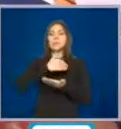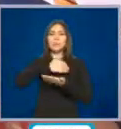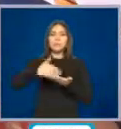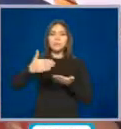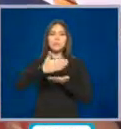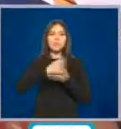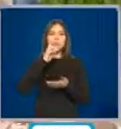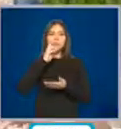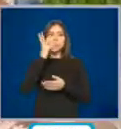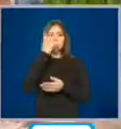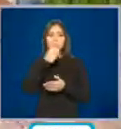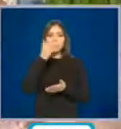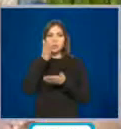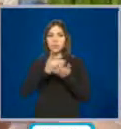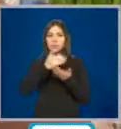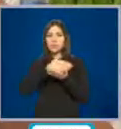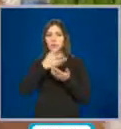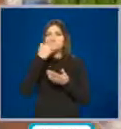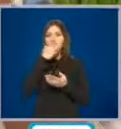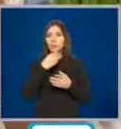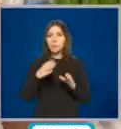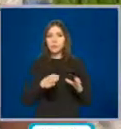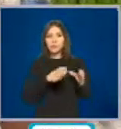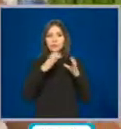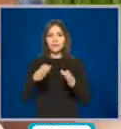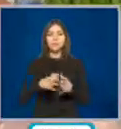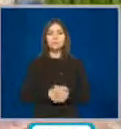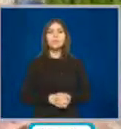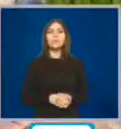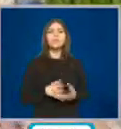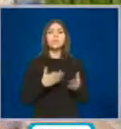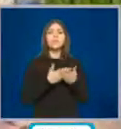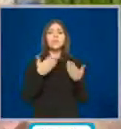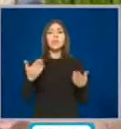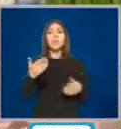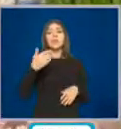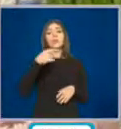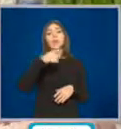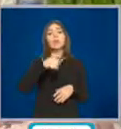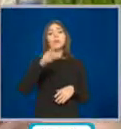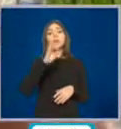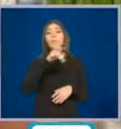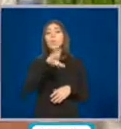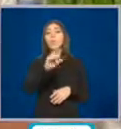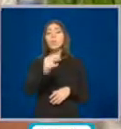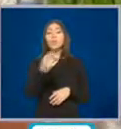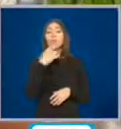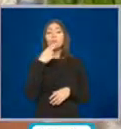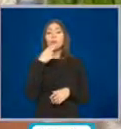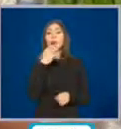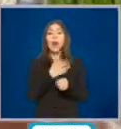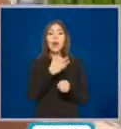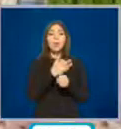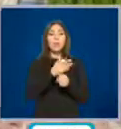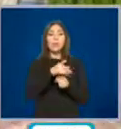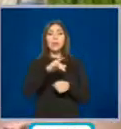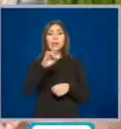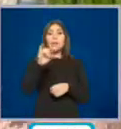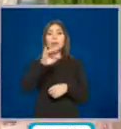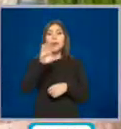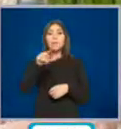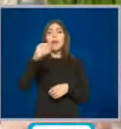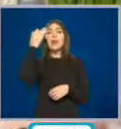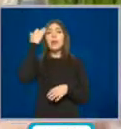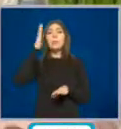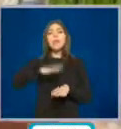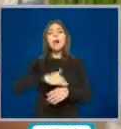Qué bonito. ¿Así? A la mitad Así. y blanquita. Oye. Ahora, les recomiendo que si no la van a usar al momento, la dejen como nosotros la dejamos en agua